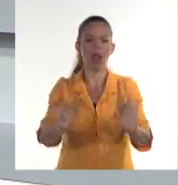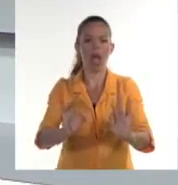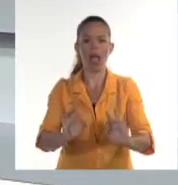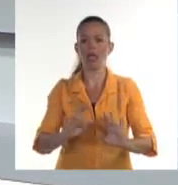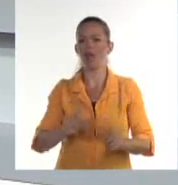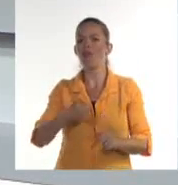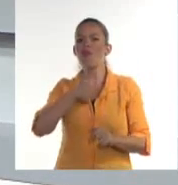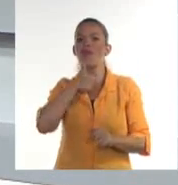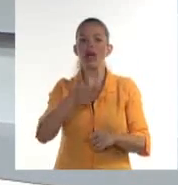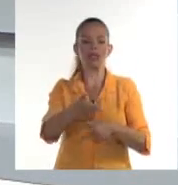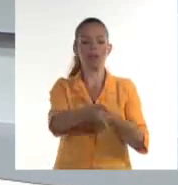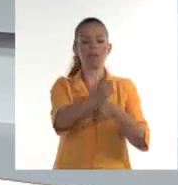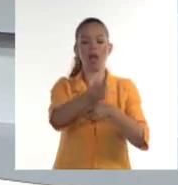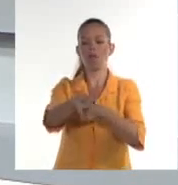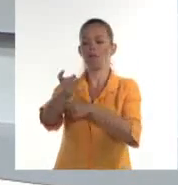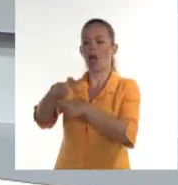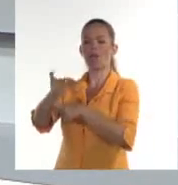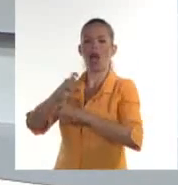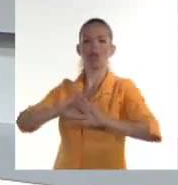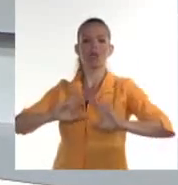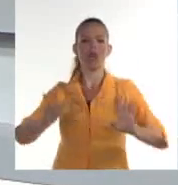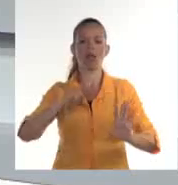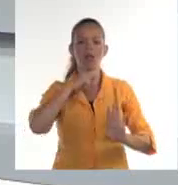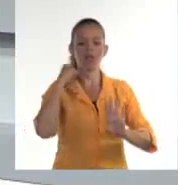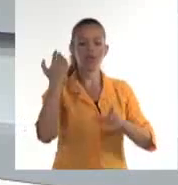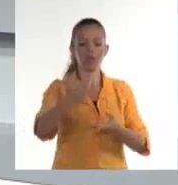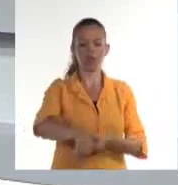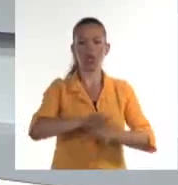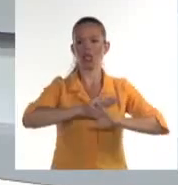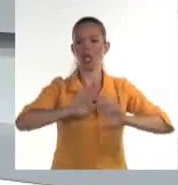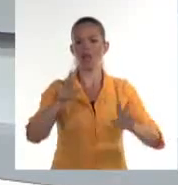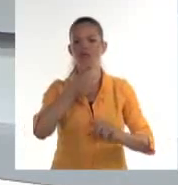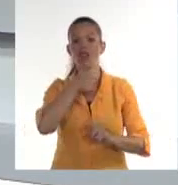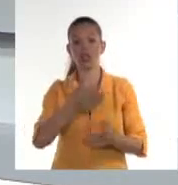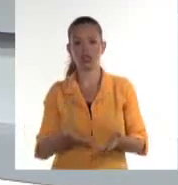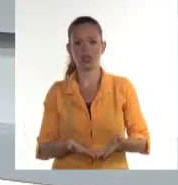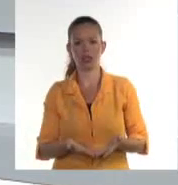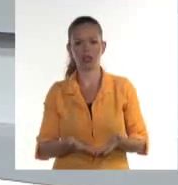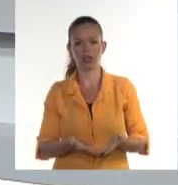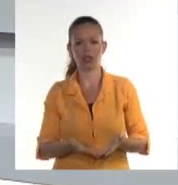o quiénes los mueve entonces? ¿Cuál es su misión? Una situación difícil